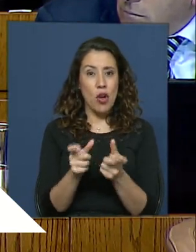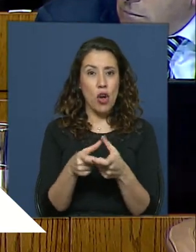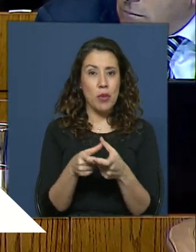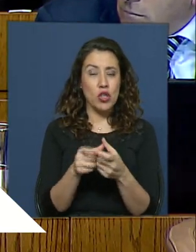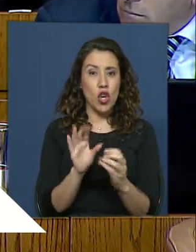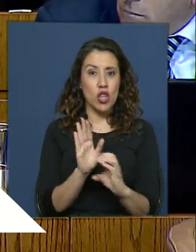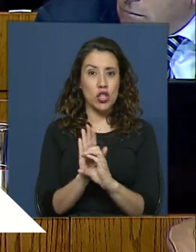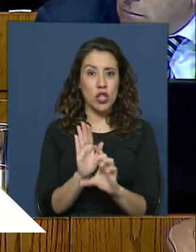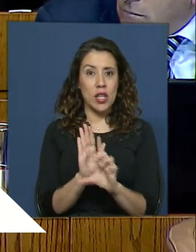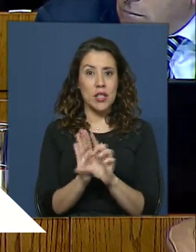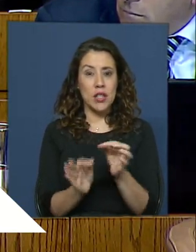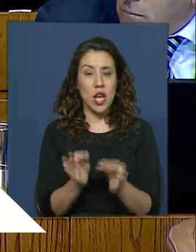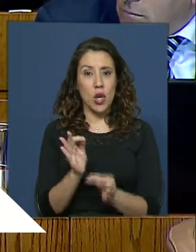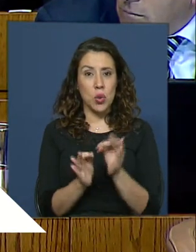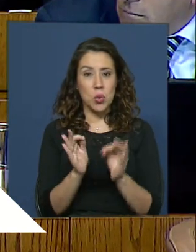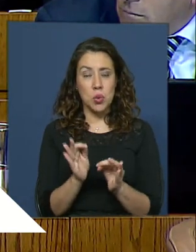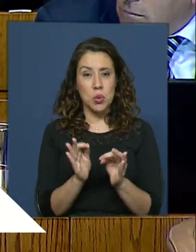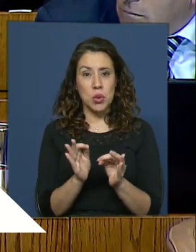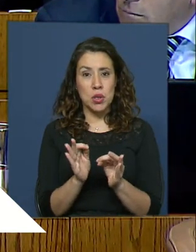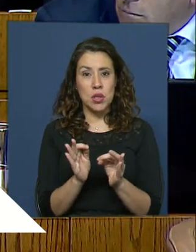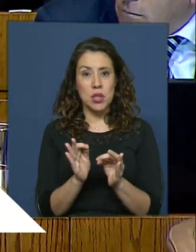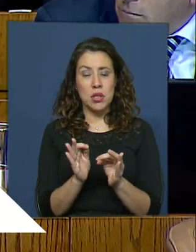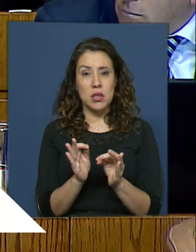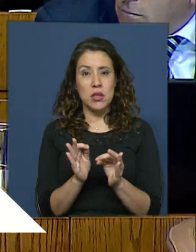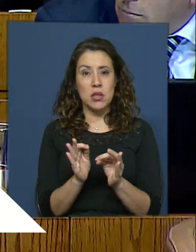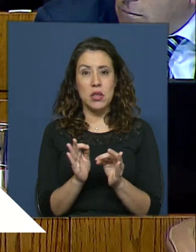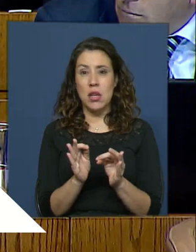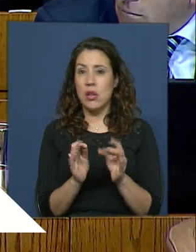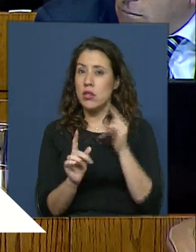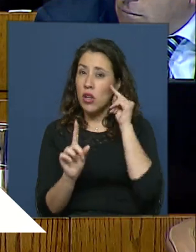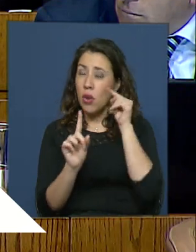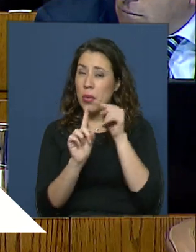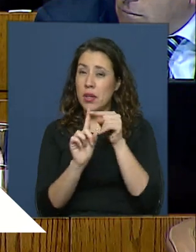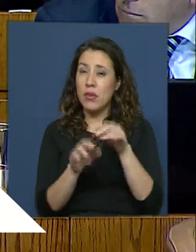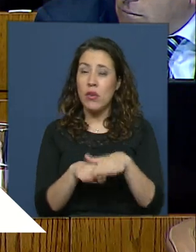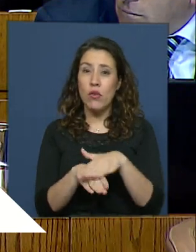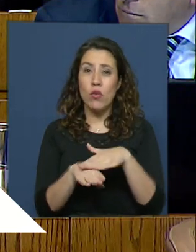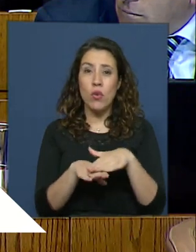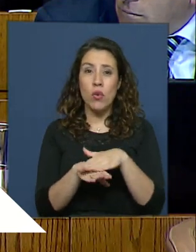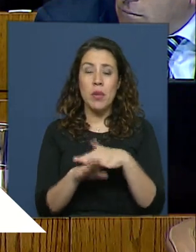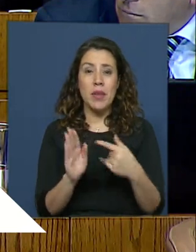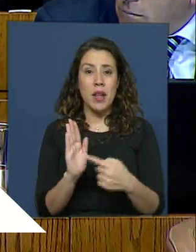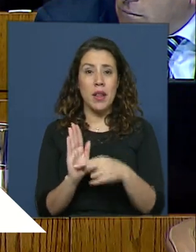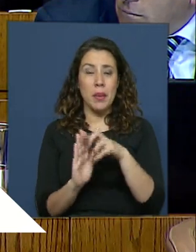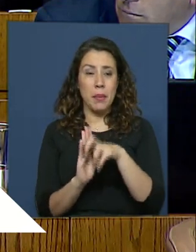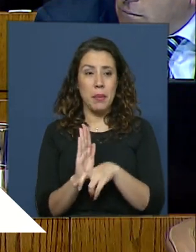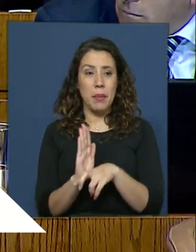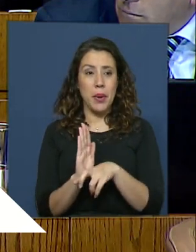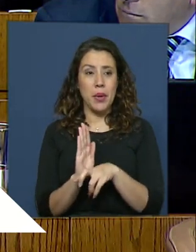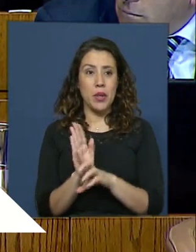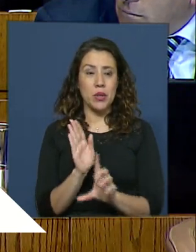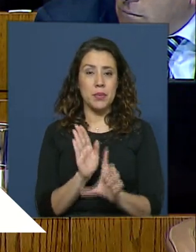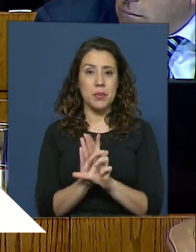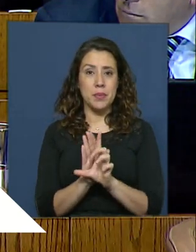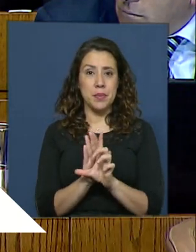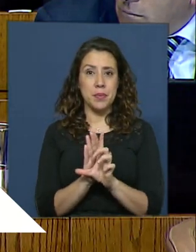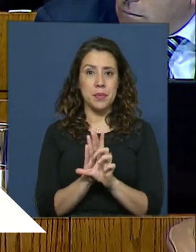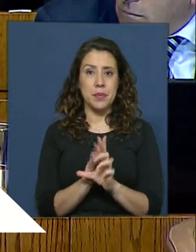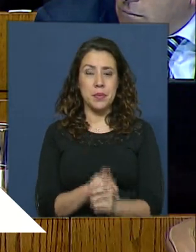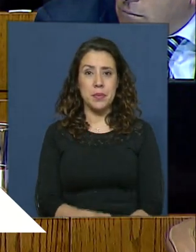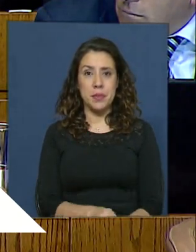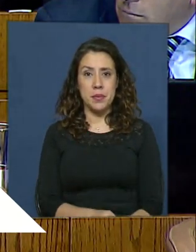Comisión de Constitución, Legislación y Justicia se aparta de la idea matriz o fundamental del proyecto de ley.